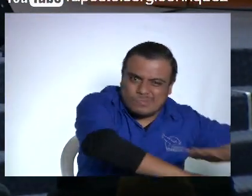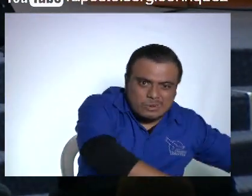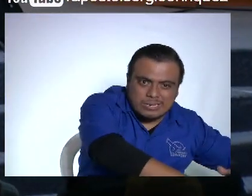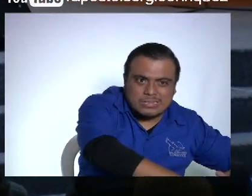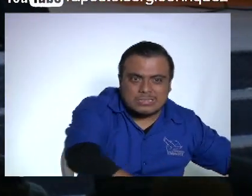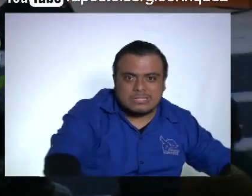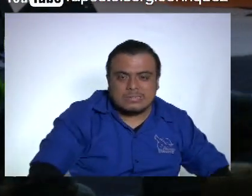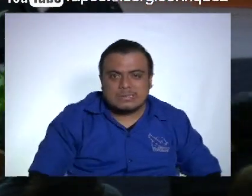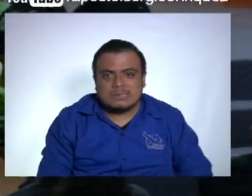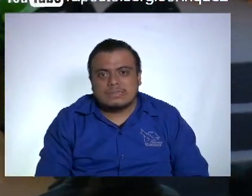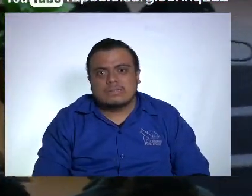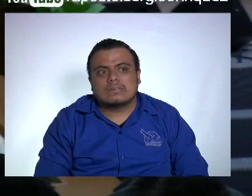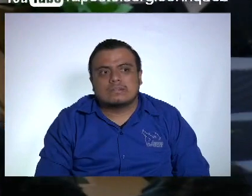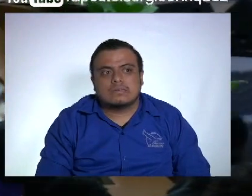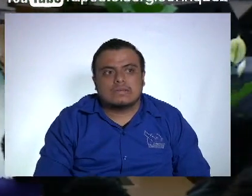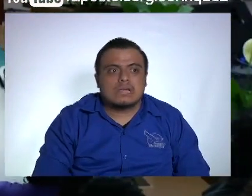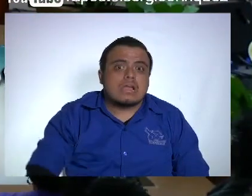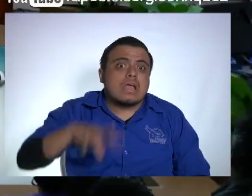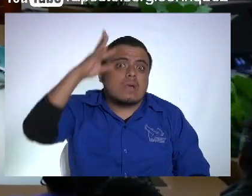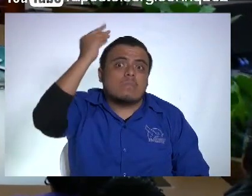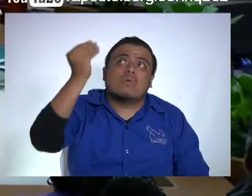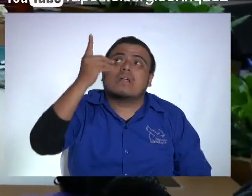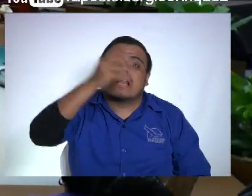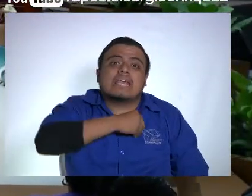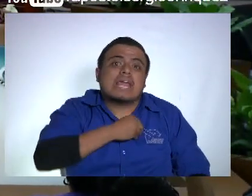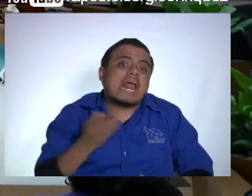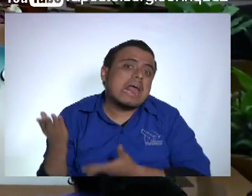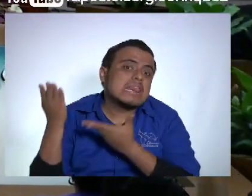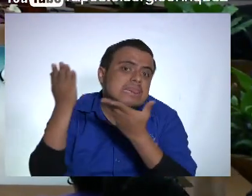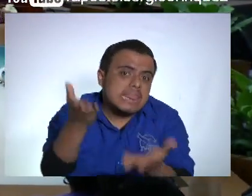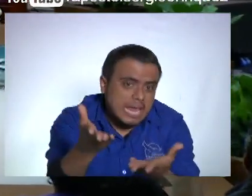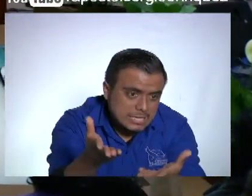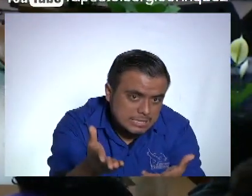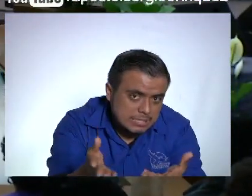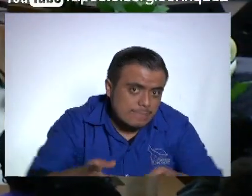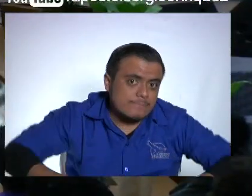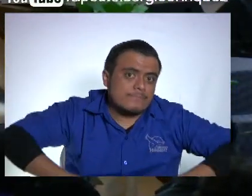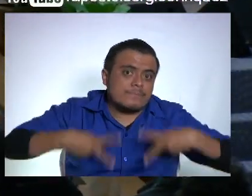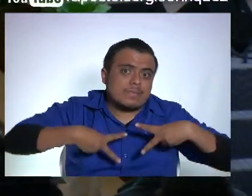encuentras, porque quiero darte vida y vida en abundancia.